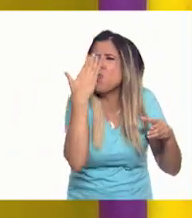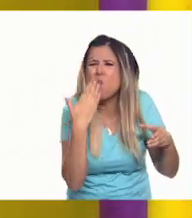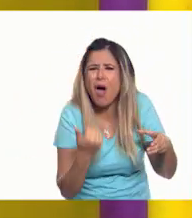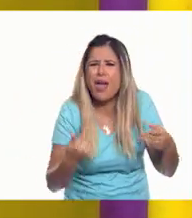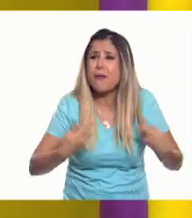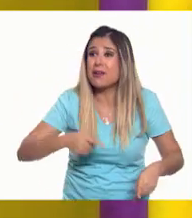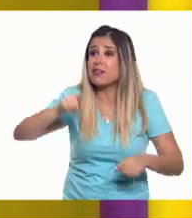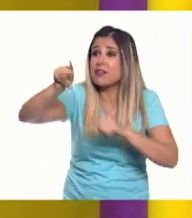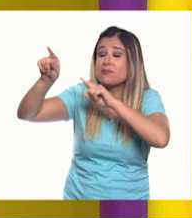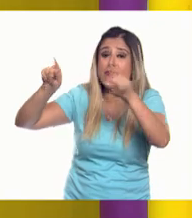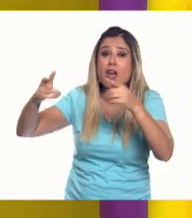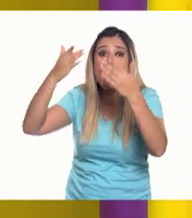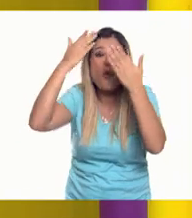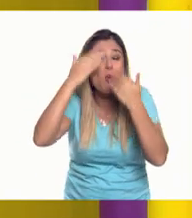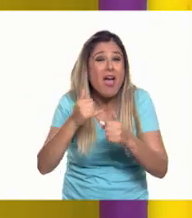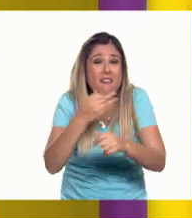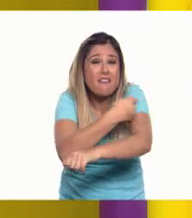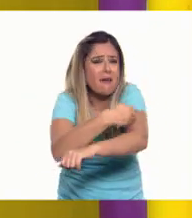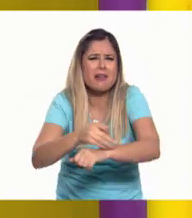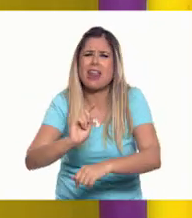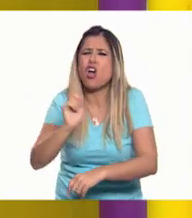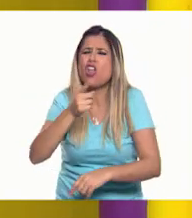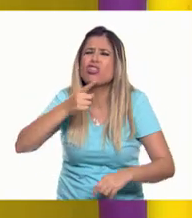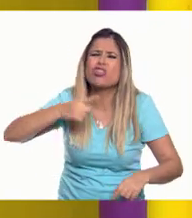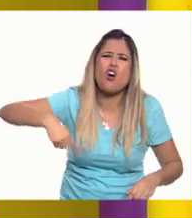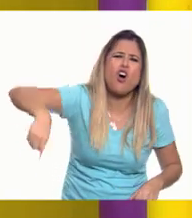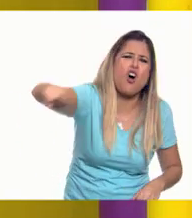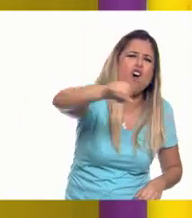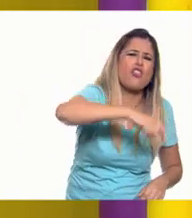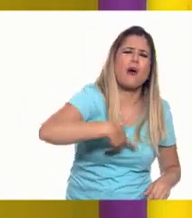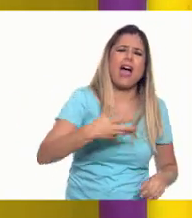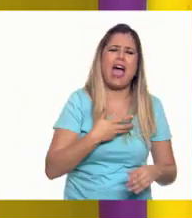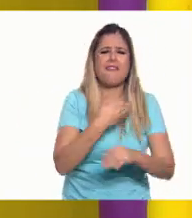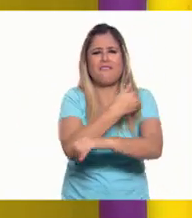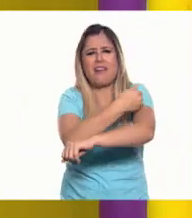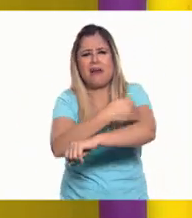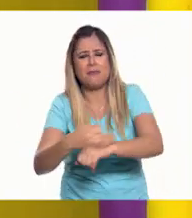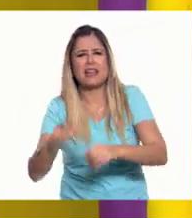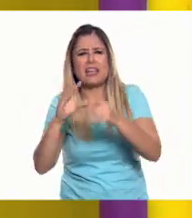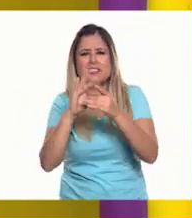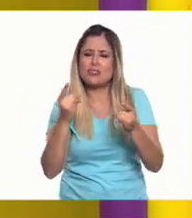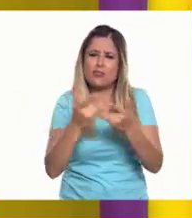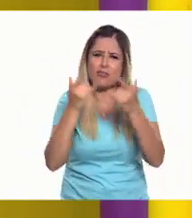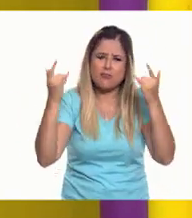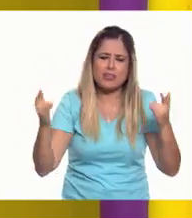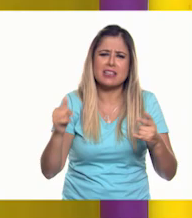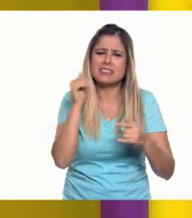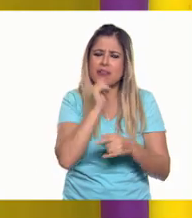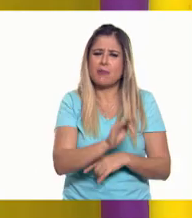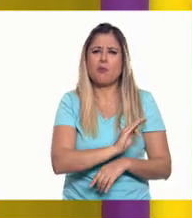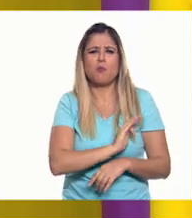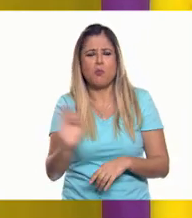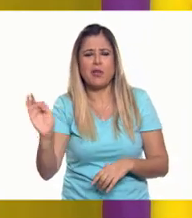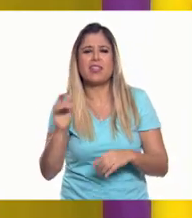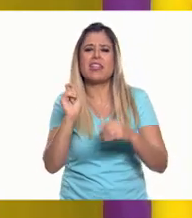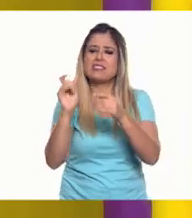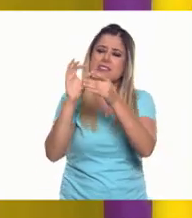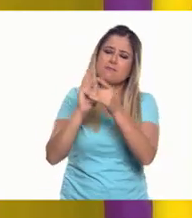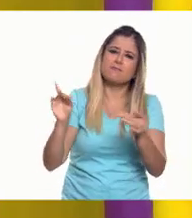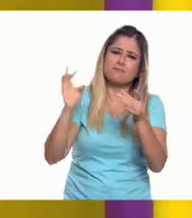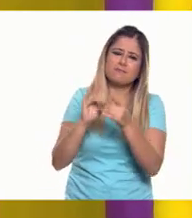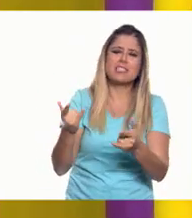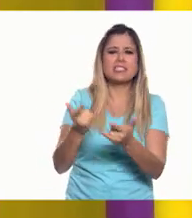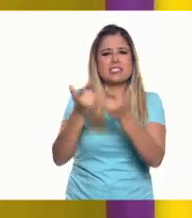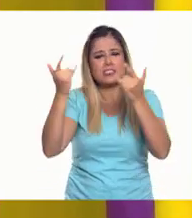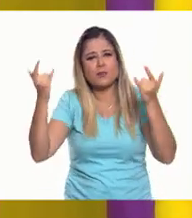mundo que no tenga una familia. Todos tenemos una familia y una historia que contar, siempre y cuando tengamos quien nos pueda narrar esas